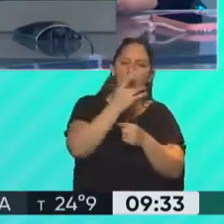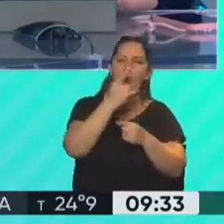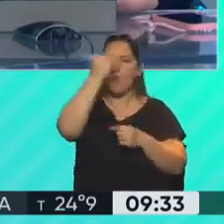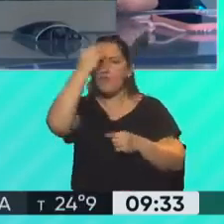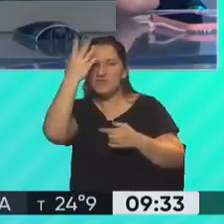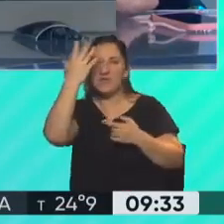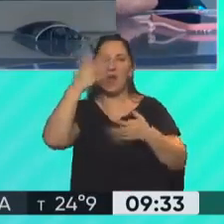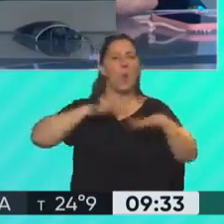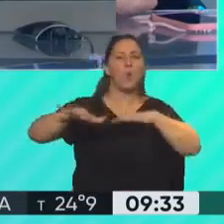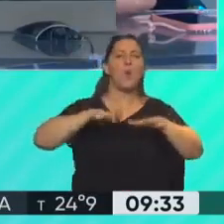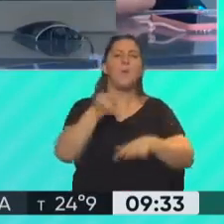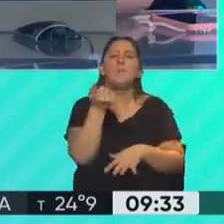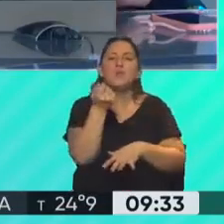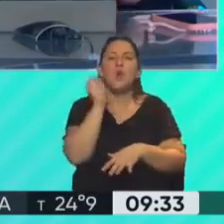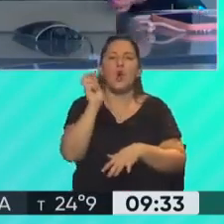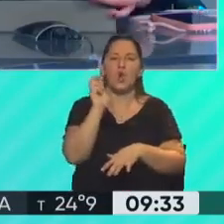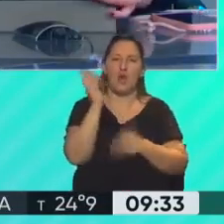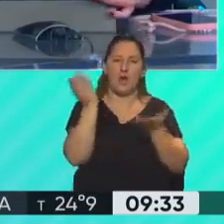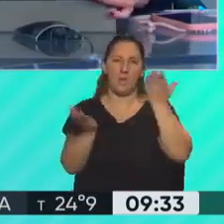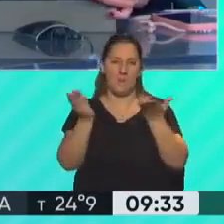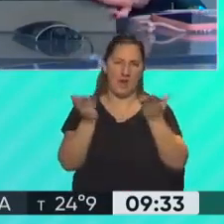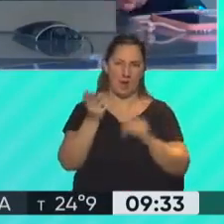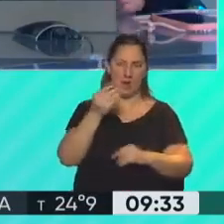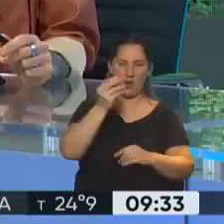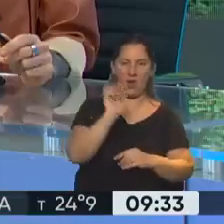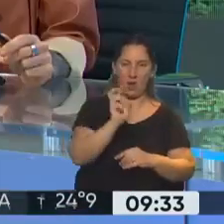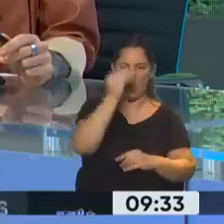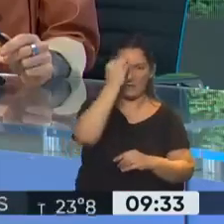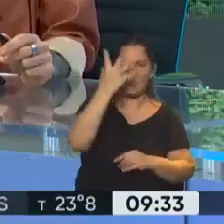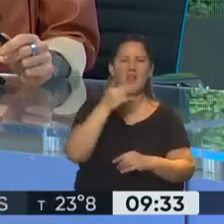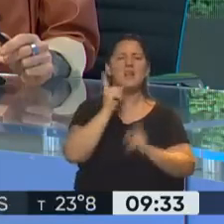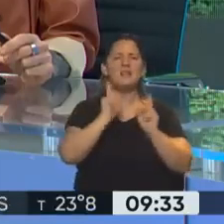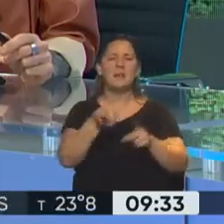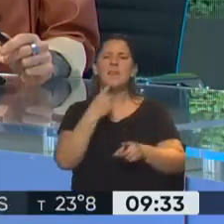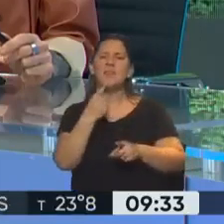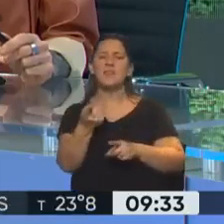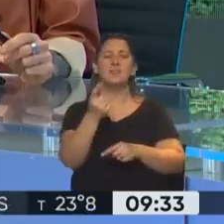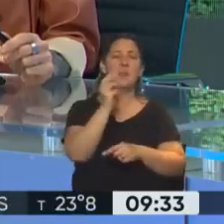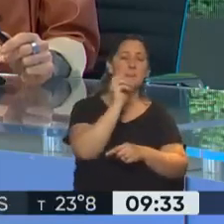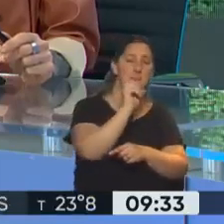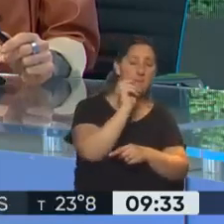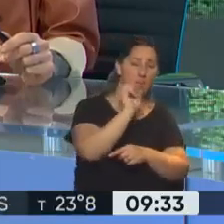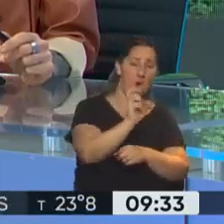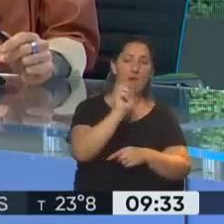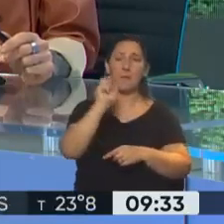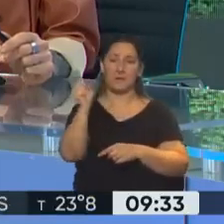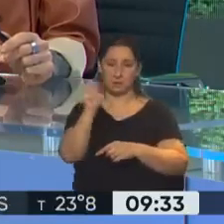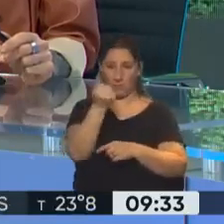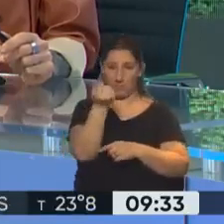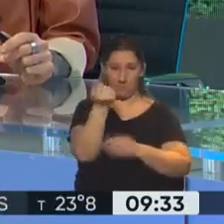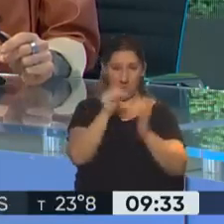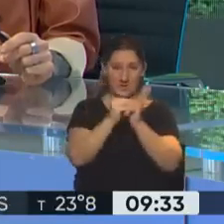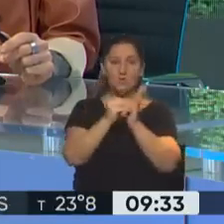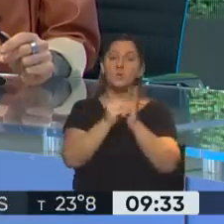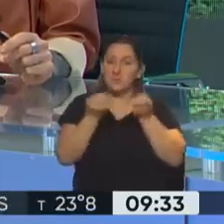pocos dólares versus el dólar oficial hecho dijo que se sentía cómoda con la diferencia de cambiarlo y me parece